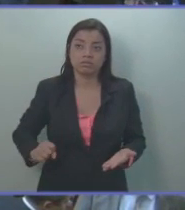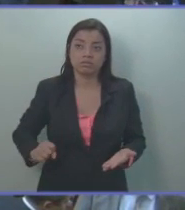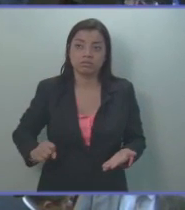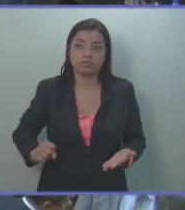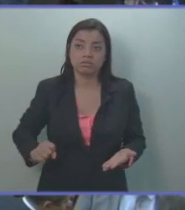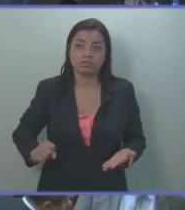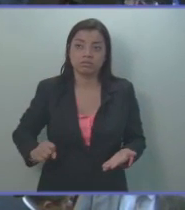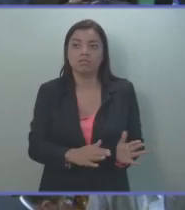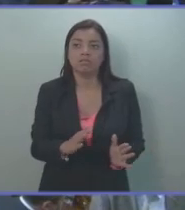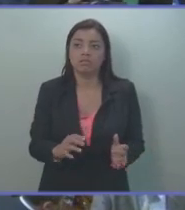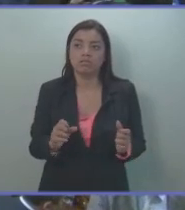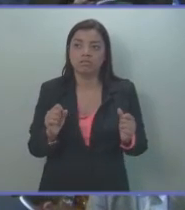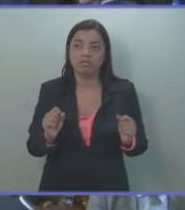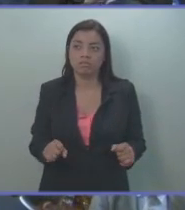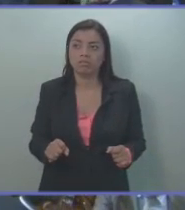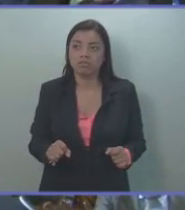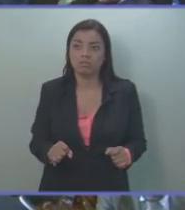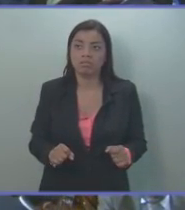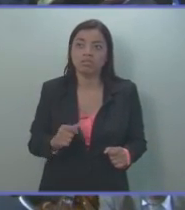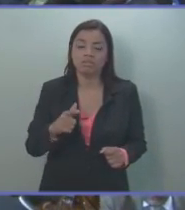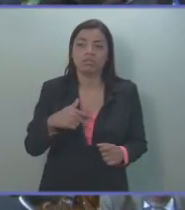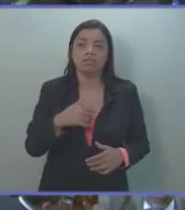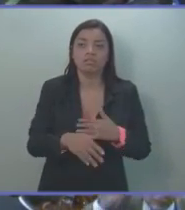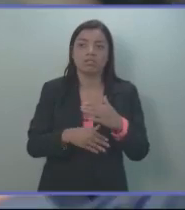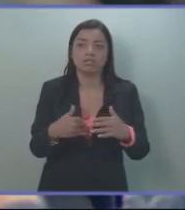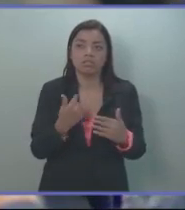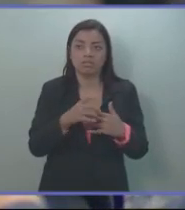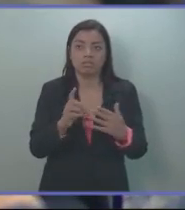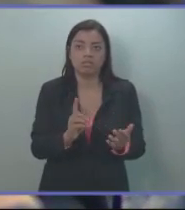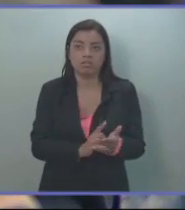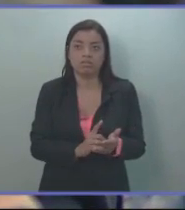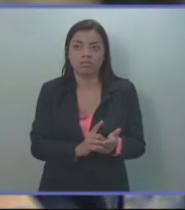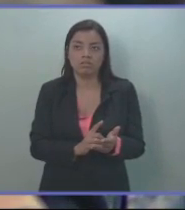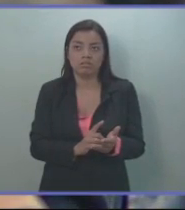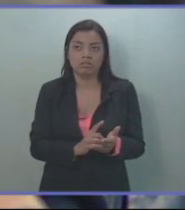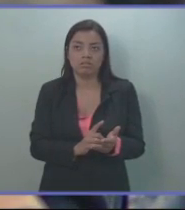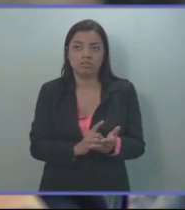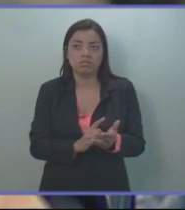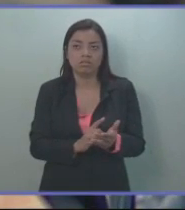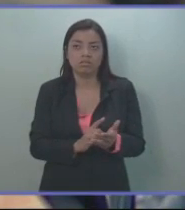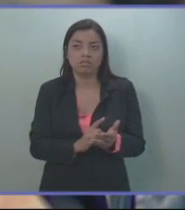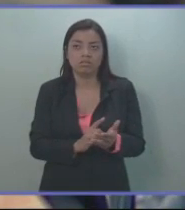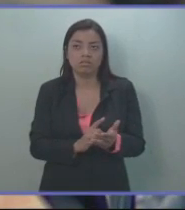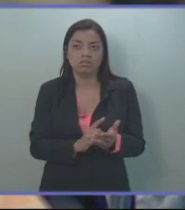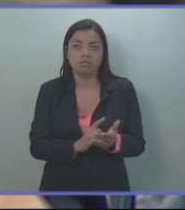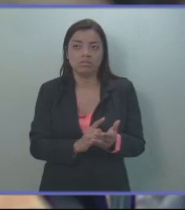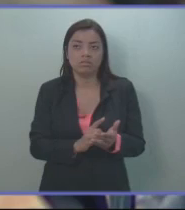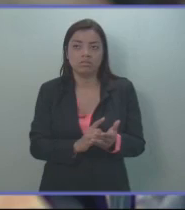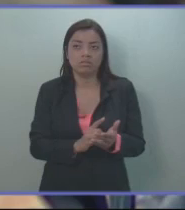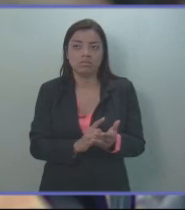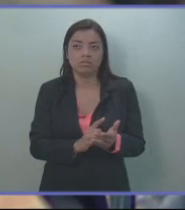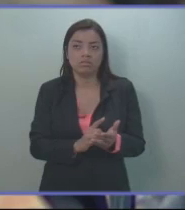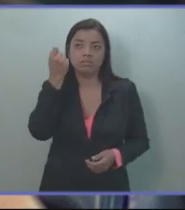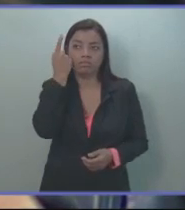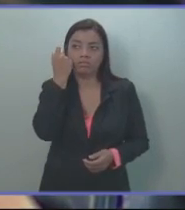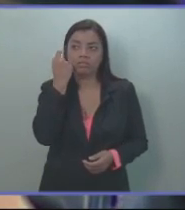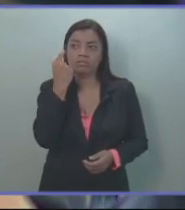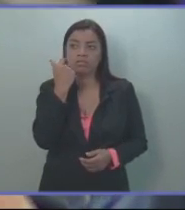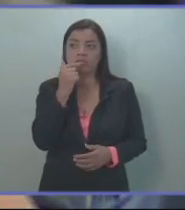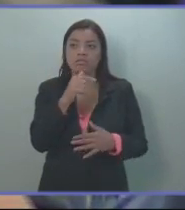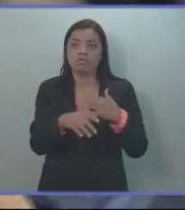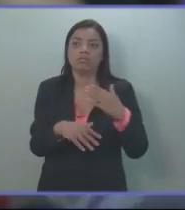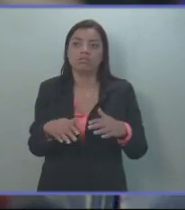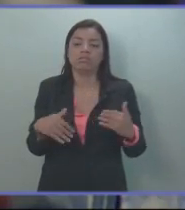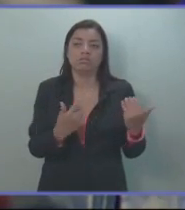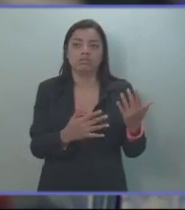Siguiendo la ilustración del diputado que me antecedió, entendemos que un presupuesto es un